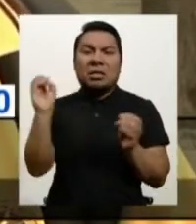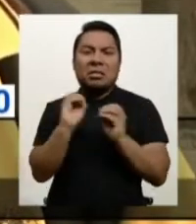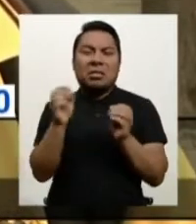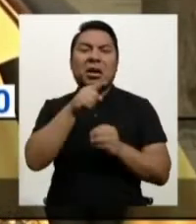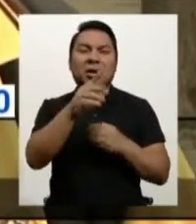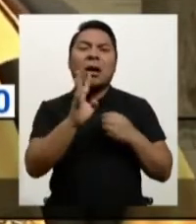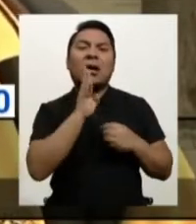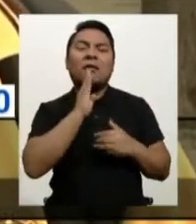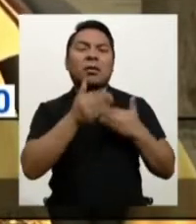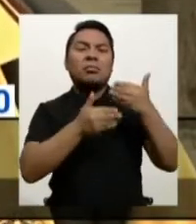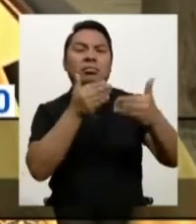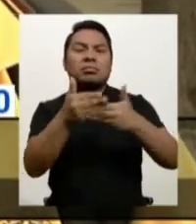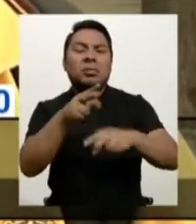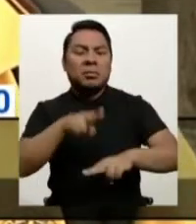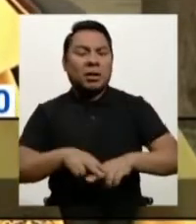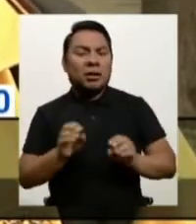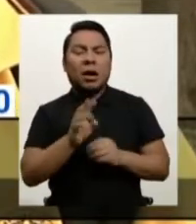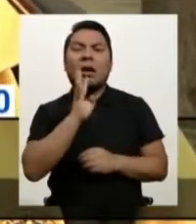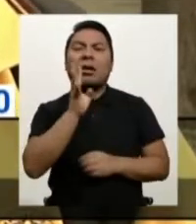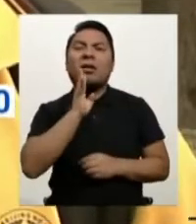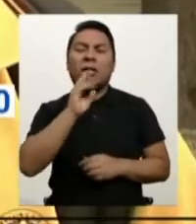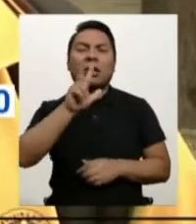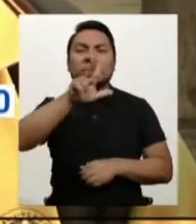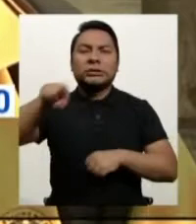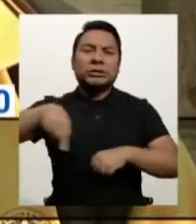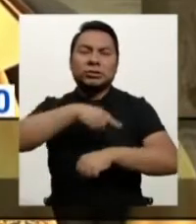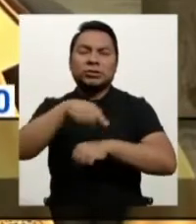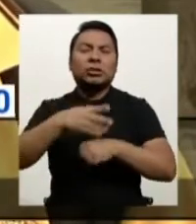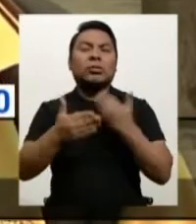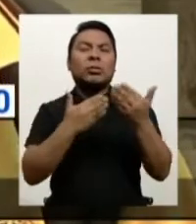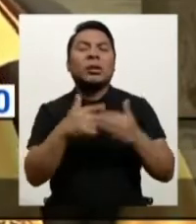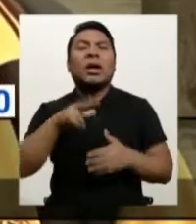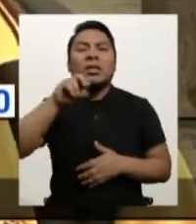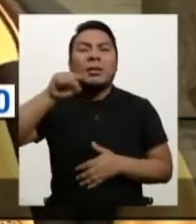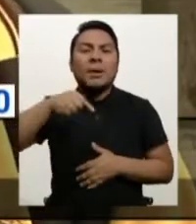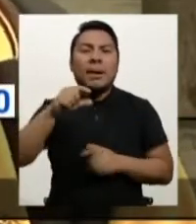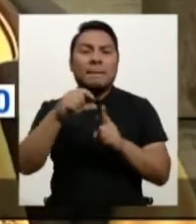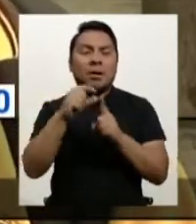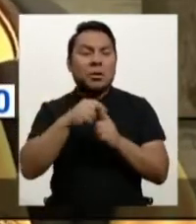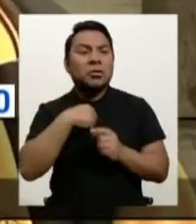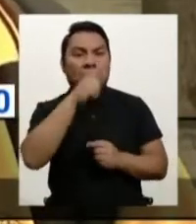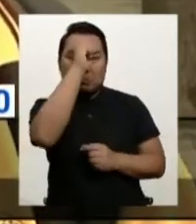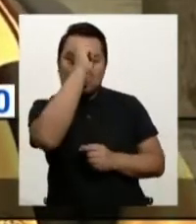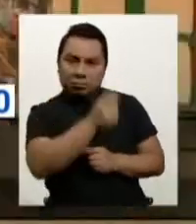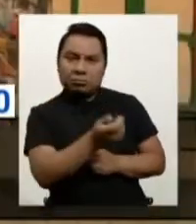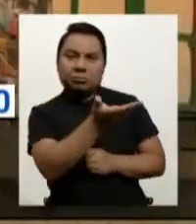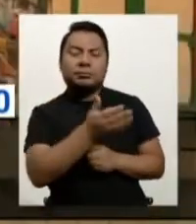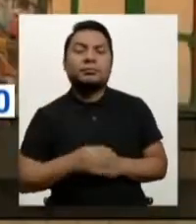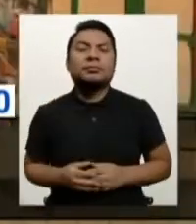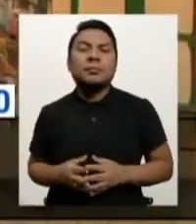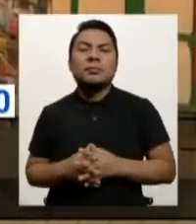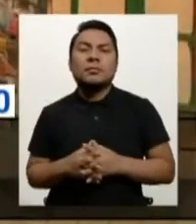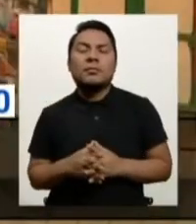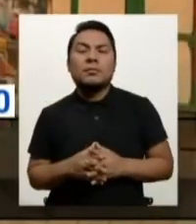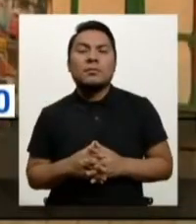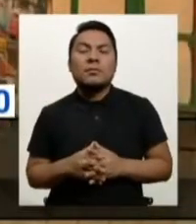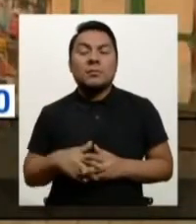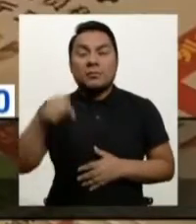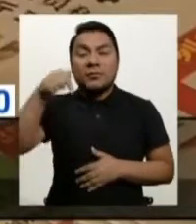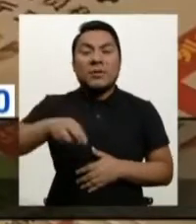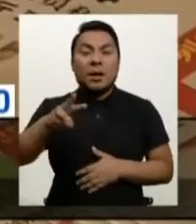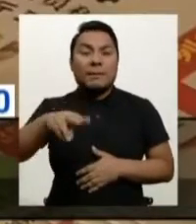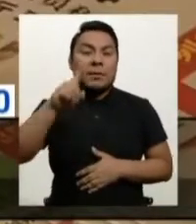ni sentarse a descansar. Y un discurso de más de 30.000 palabras. Realmente lo admiro. Este